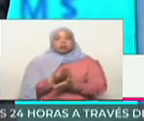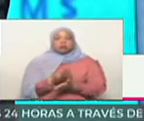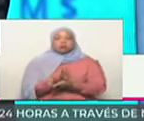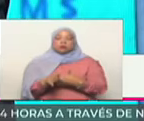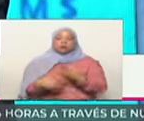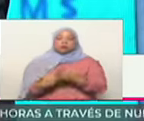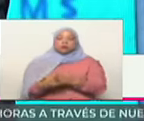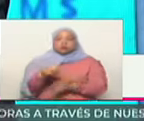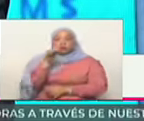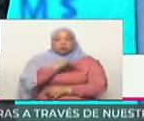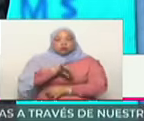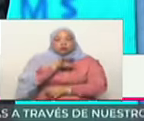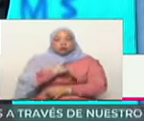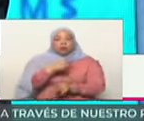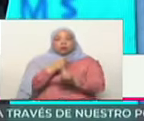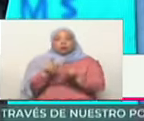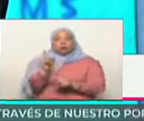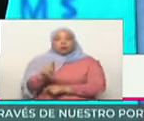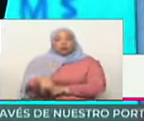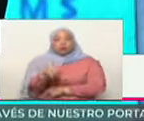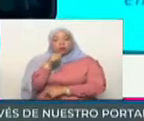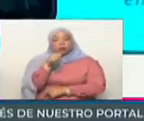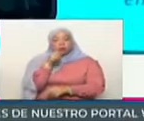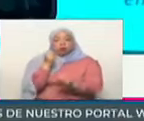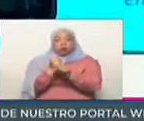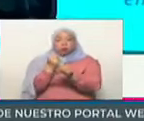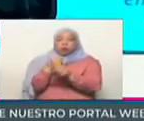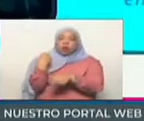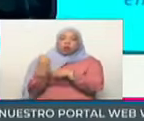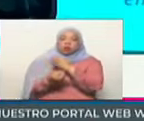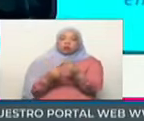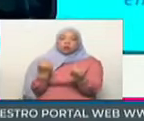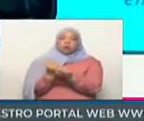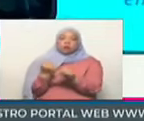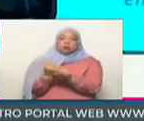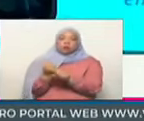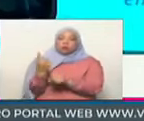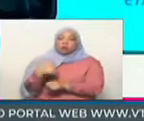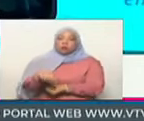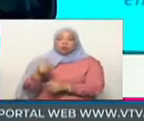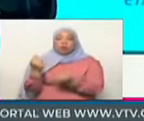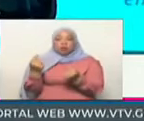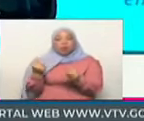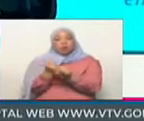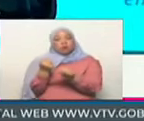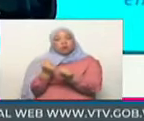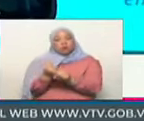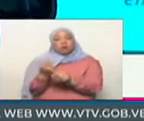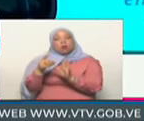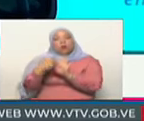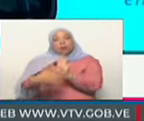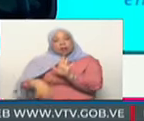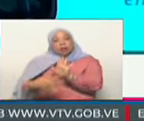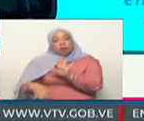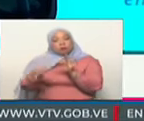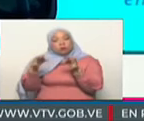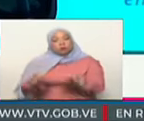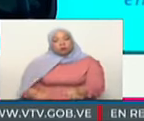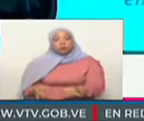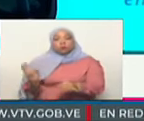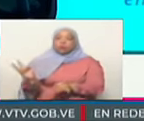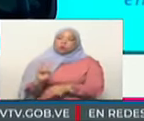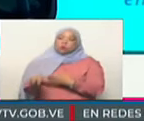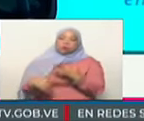de la sociedad, pero también tiene que ser la base de la creación de riqueza para la recuperación de los derechos constitucionales en el